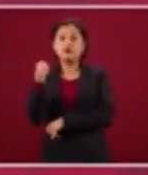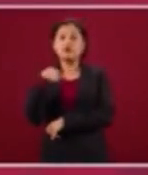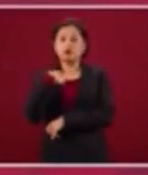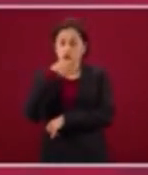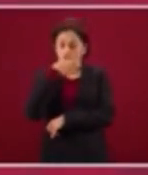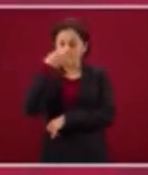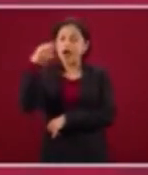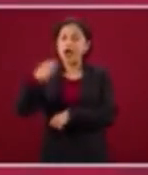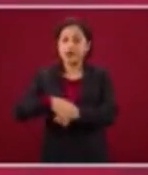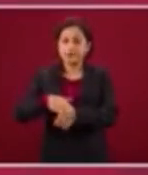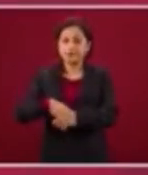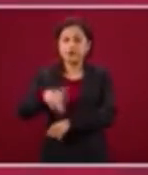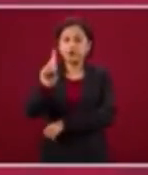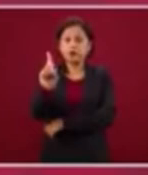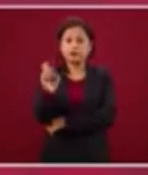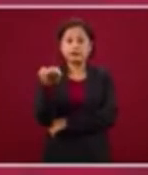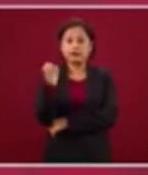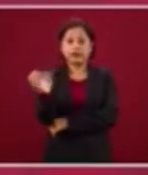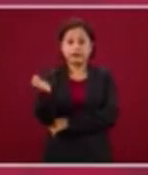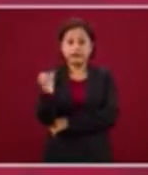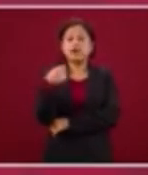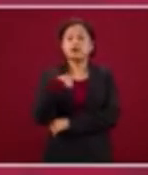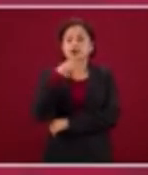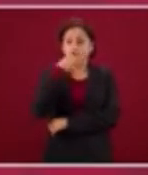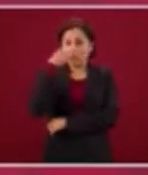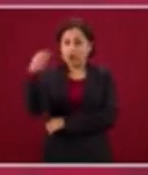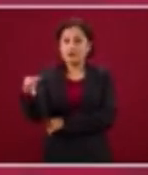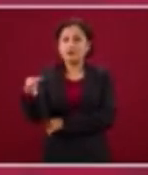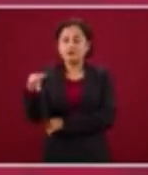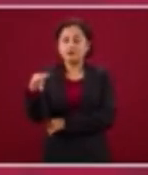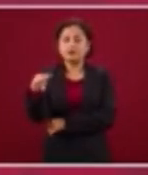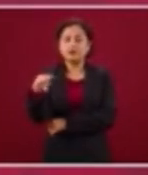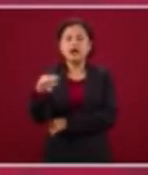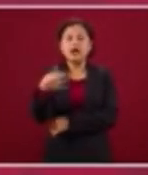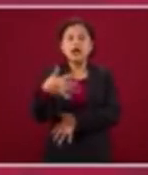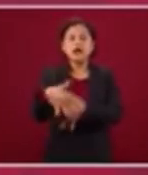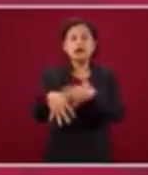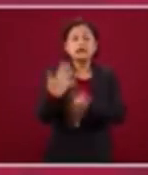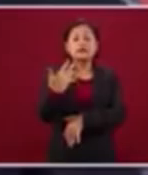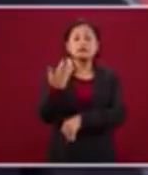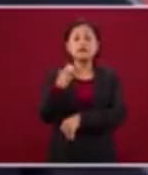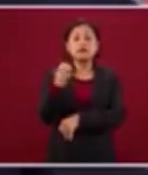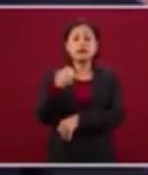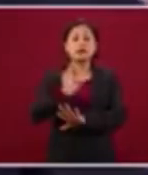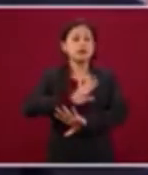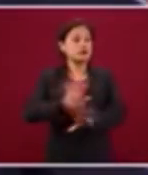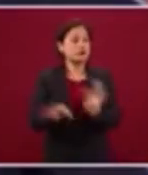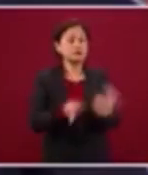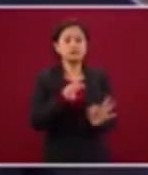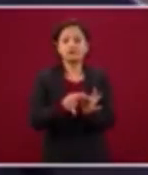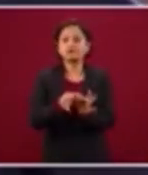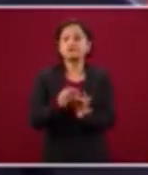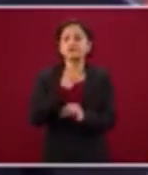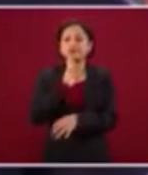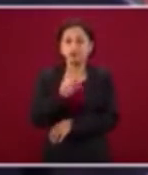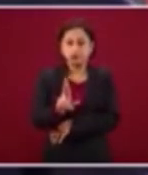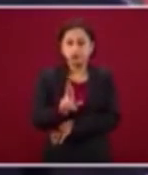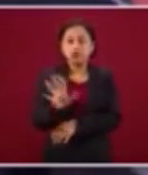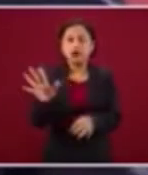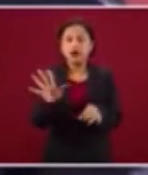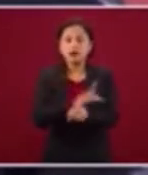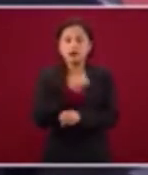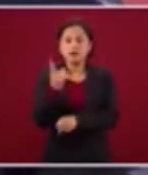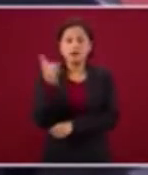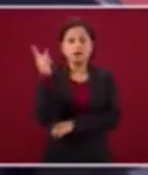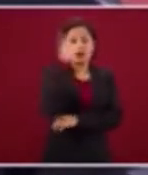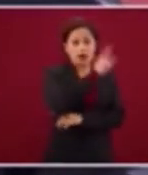30 de enero. El 15 estamos resolviendo, porque el avión va a regresar, o sea, ya puede